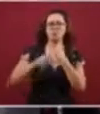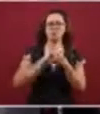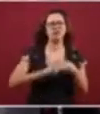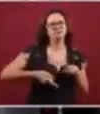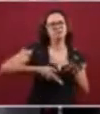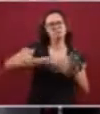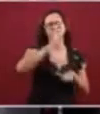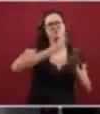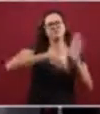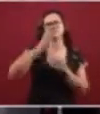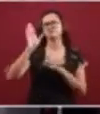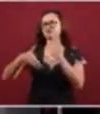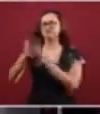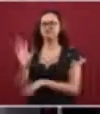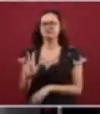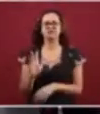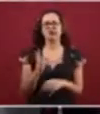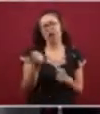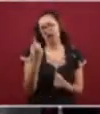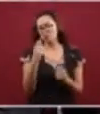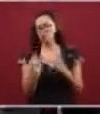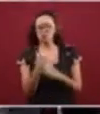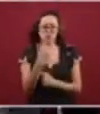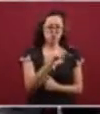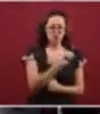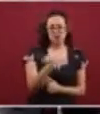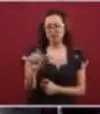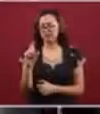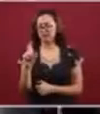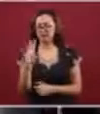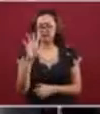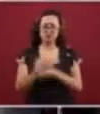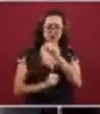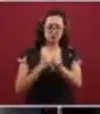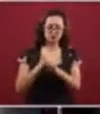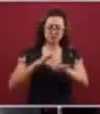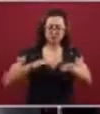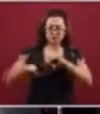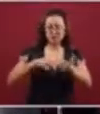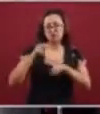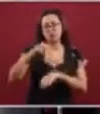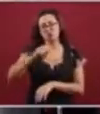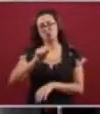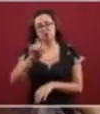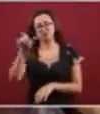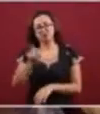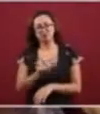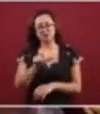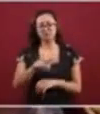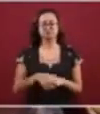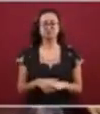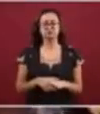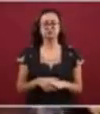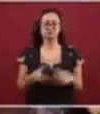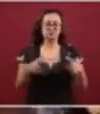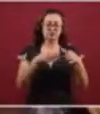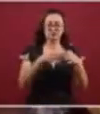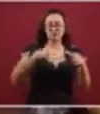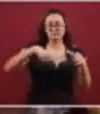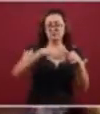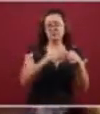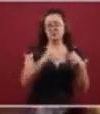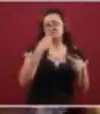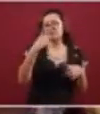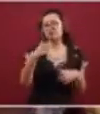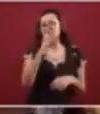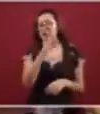Ellos tienen una antigüedad de entre 8 y 35 años elaborando para Notimex. Así es. Ellos acusan que entre enero y